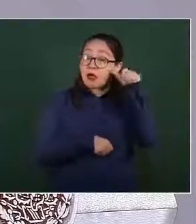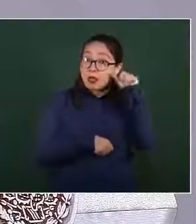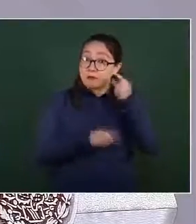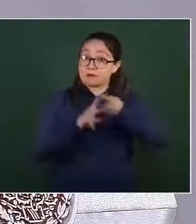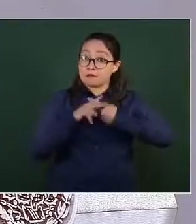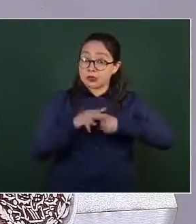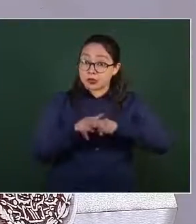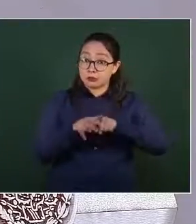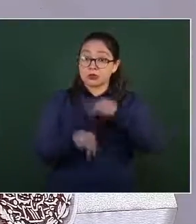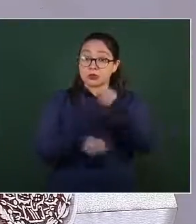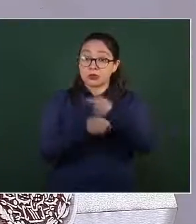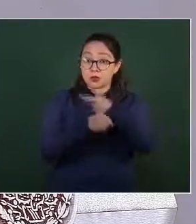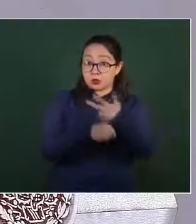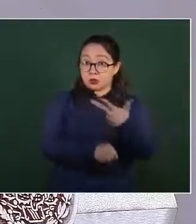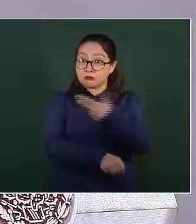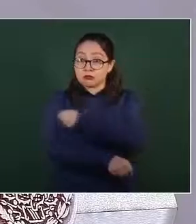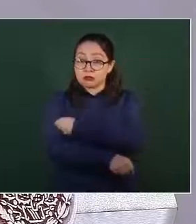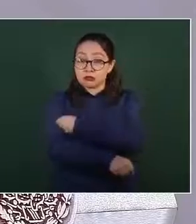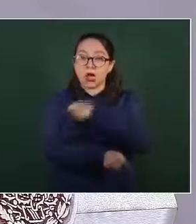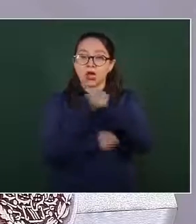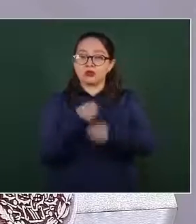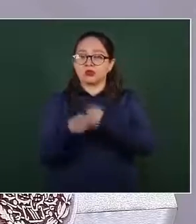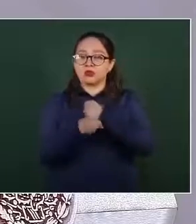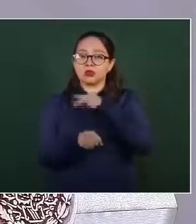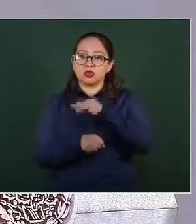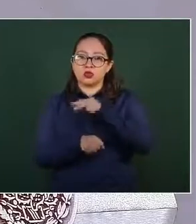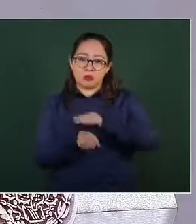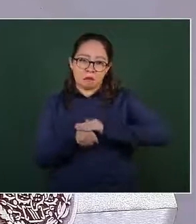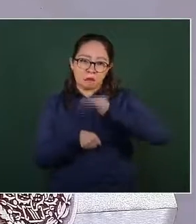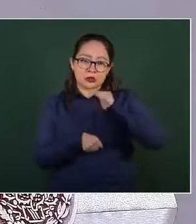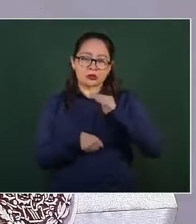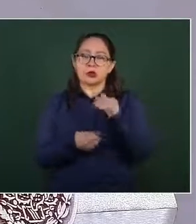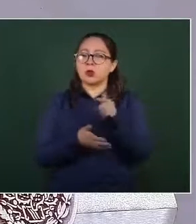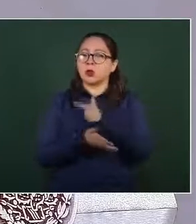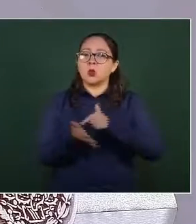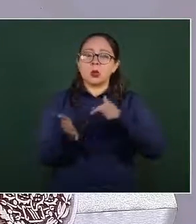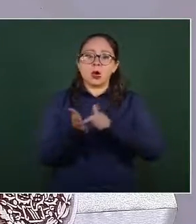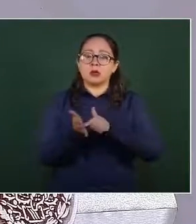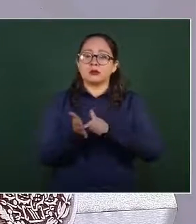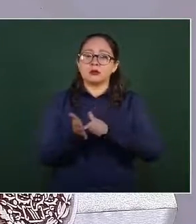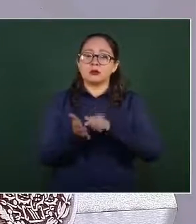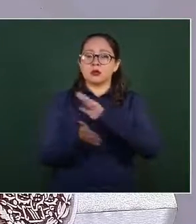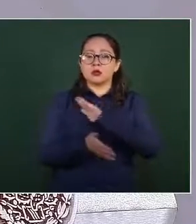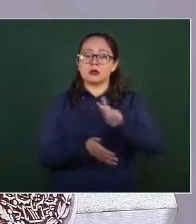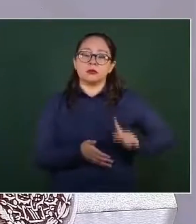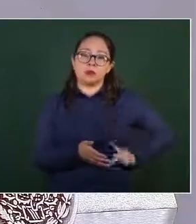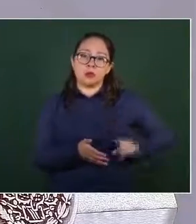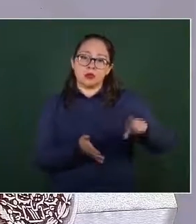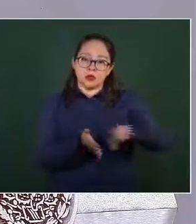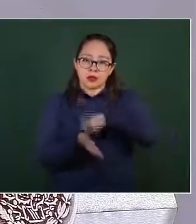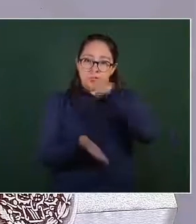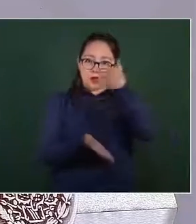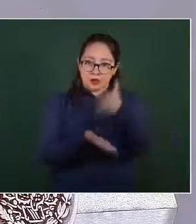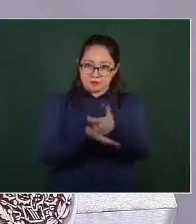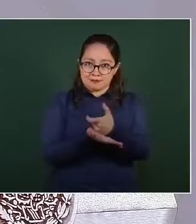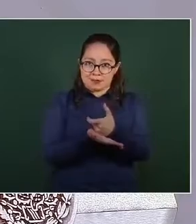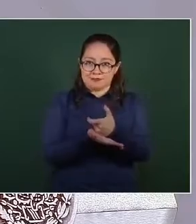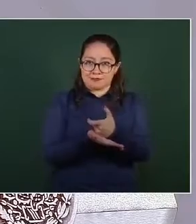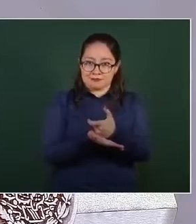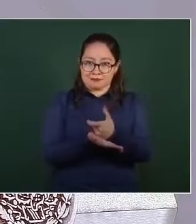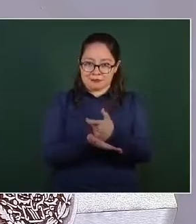dosis de 18 y más en el municipio de Jalapa, en la capital del estado. ¿La que sigue?